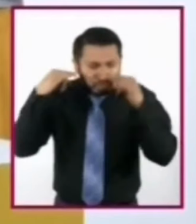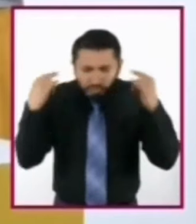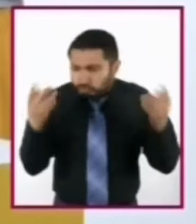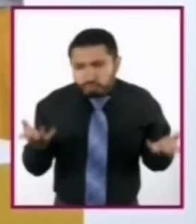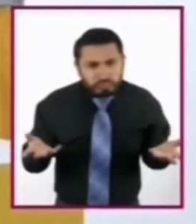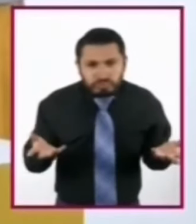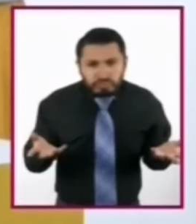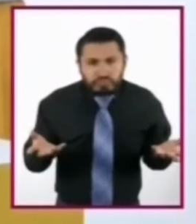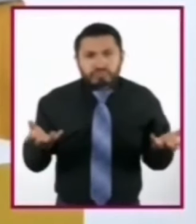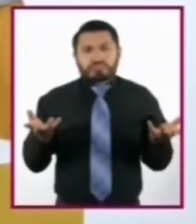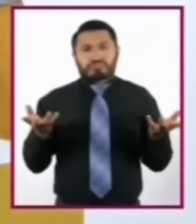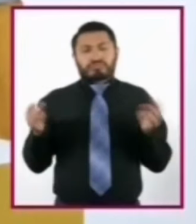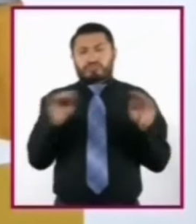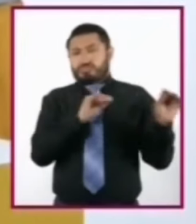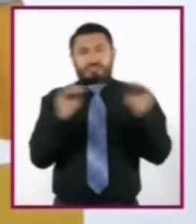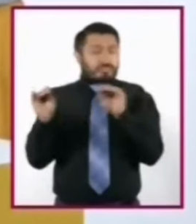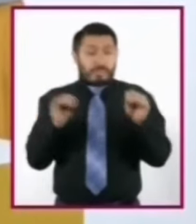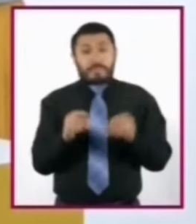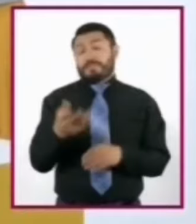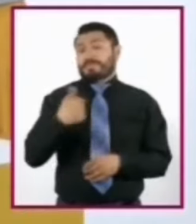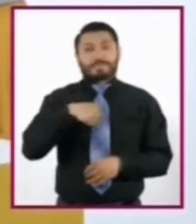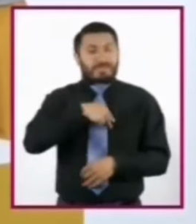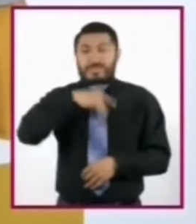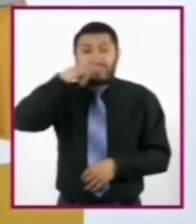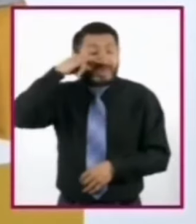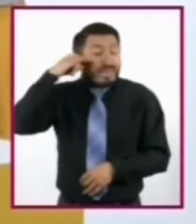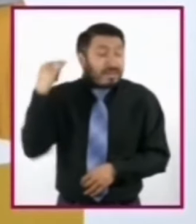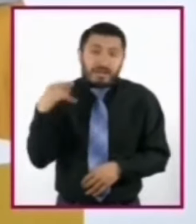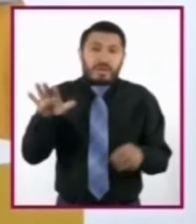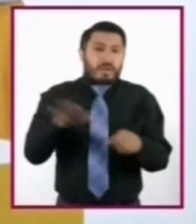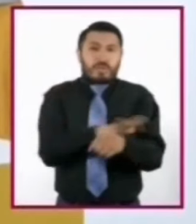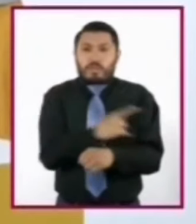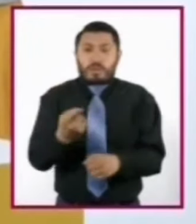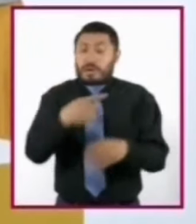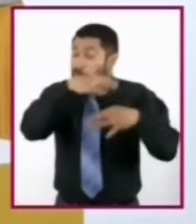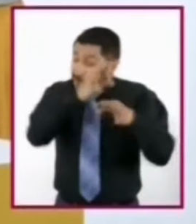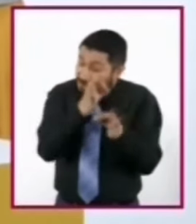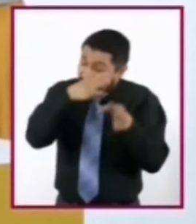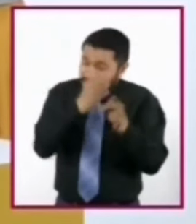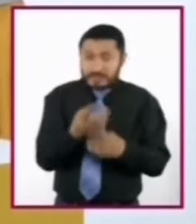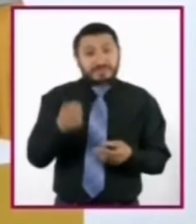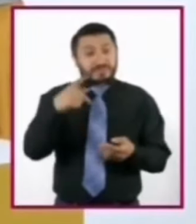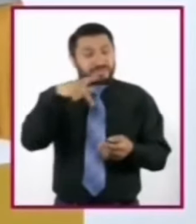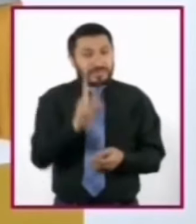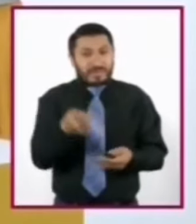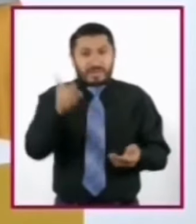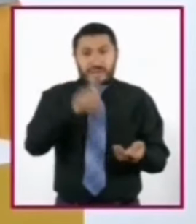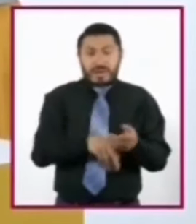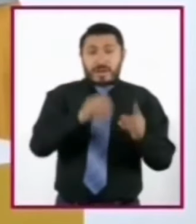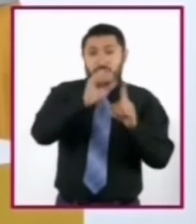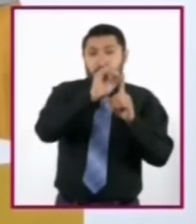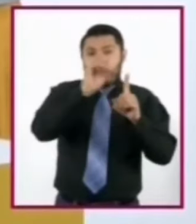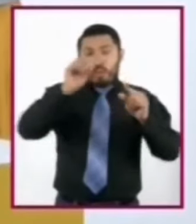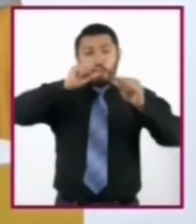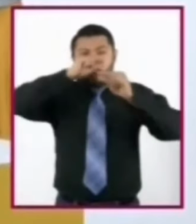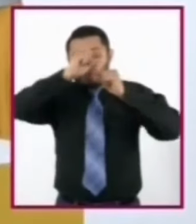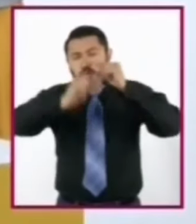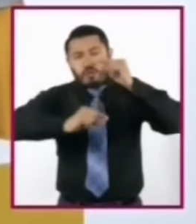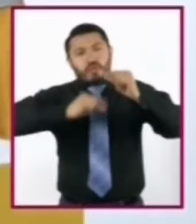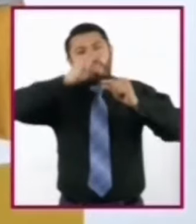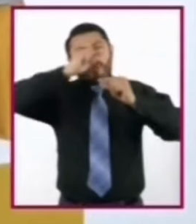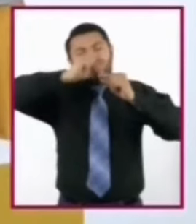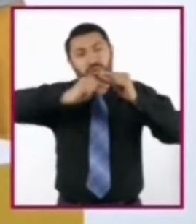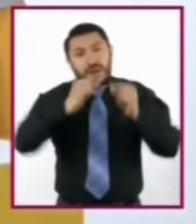movimiento. No lo notamos porque son muy pequeños, del orden de la magnitud del tamaño del átomo, es